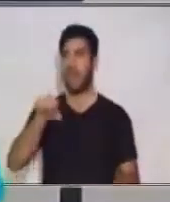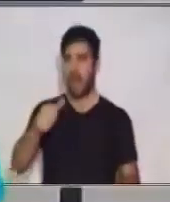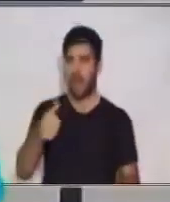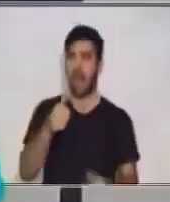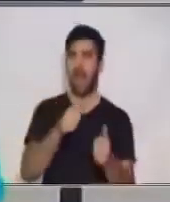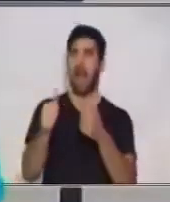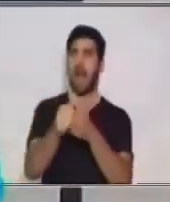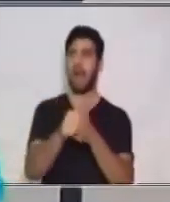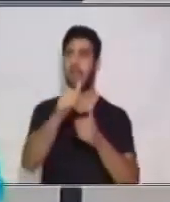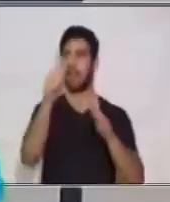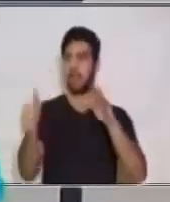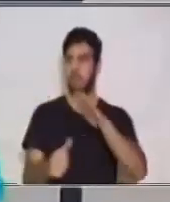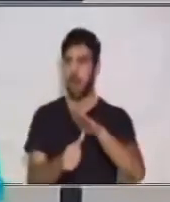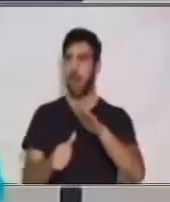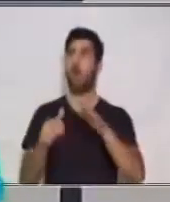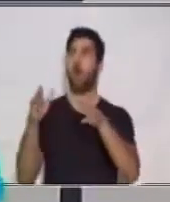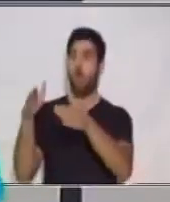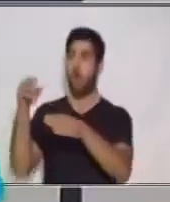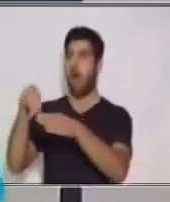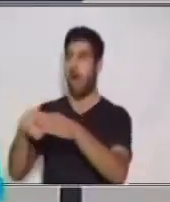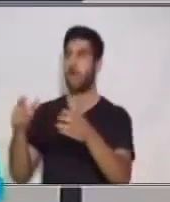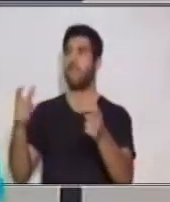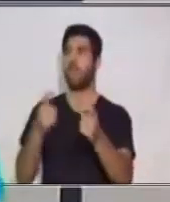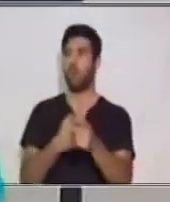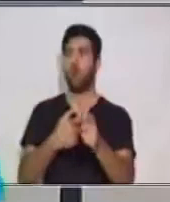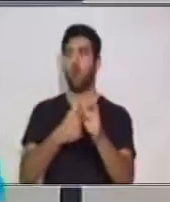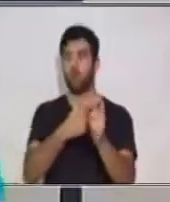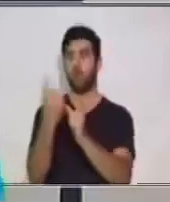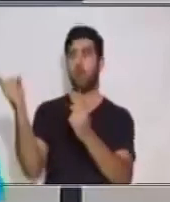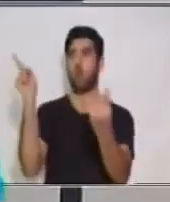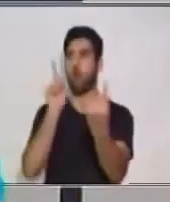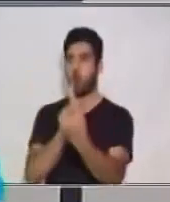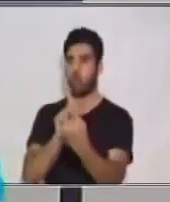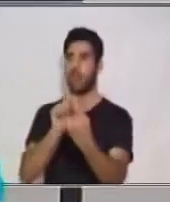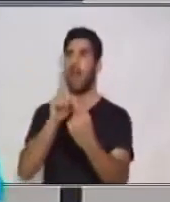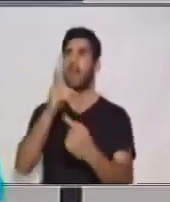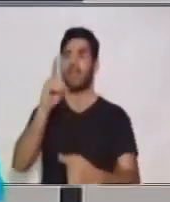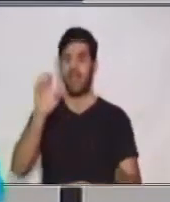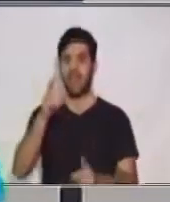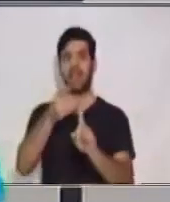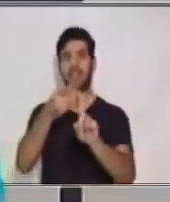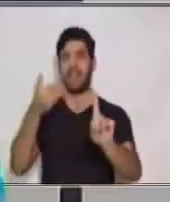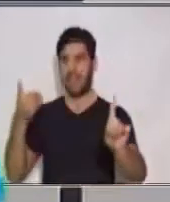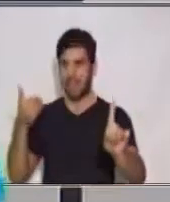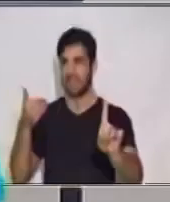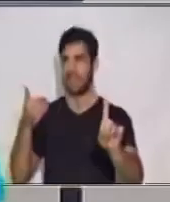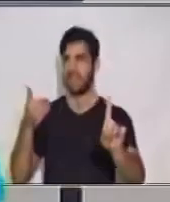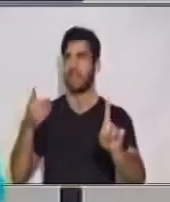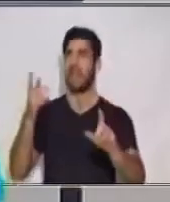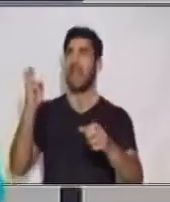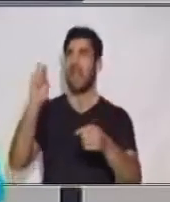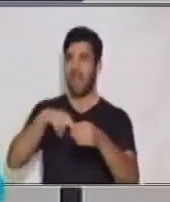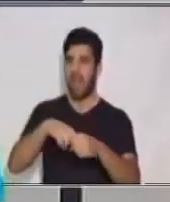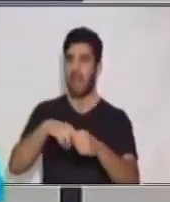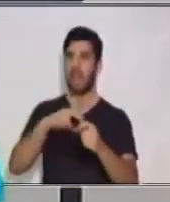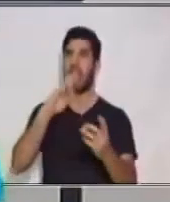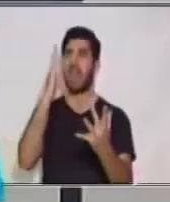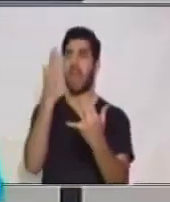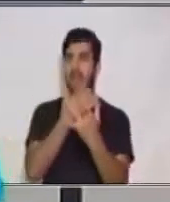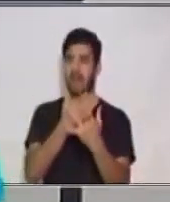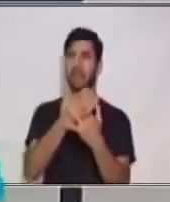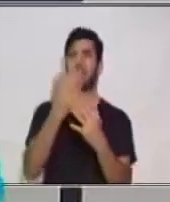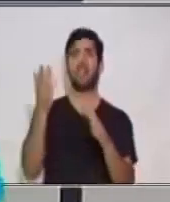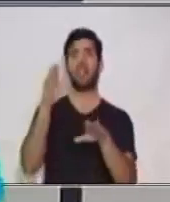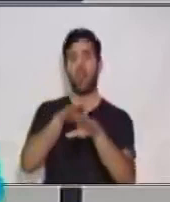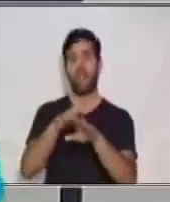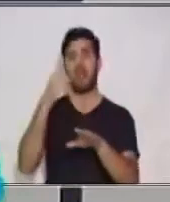A, ante, bajo, cabe, con, contra, de, desde, en, entre, hacia, hasta, para, por, según, sin, sobre,